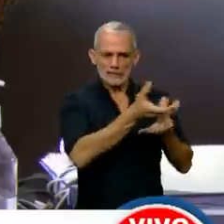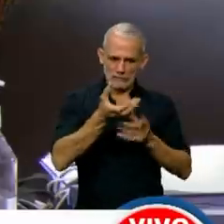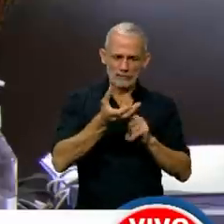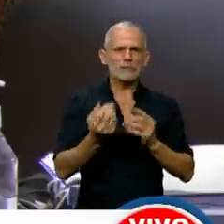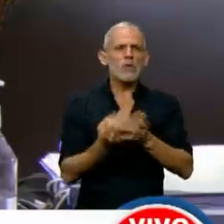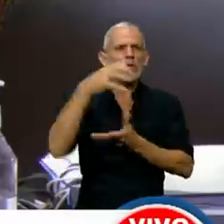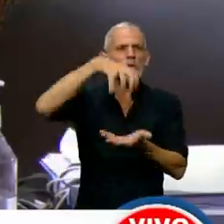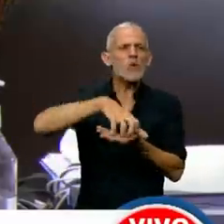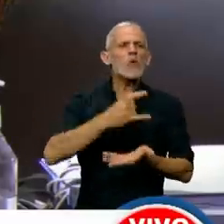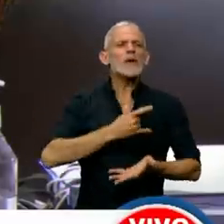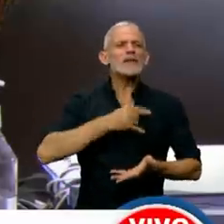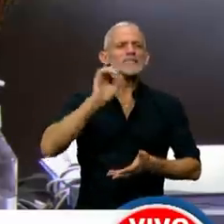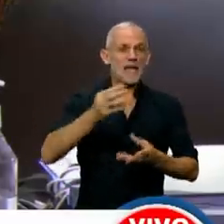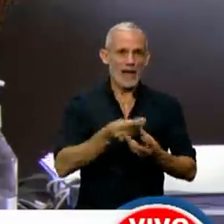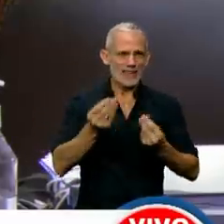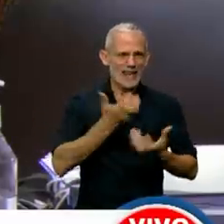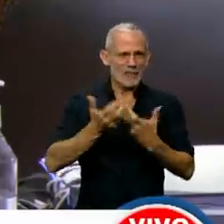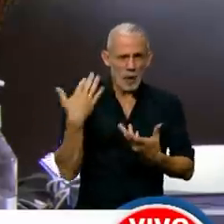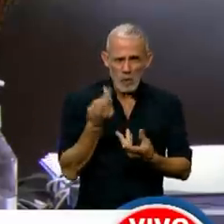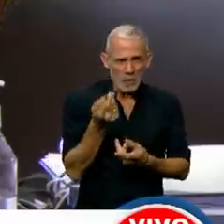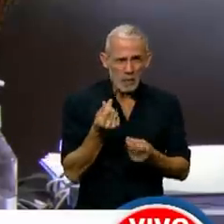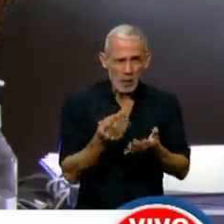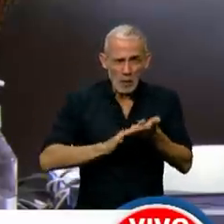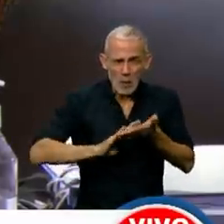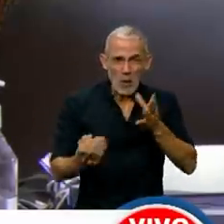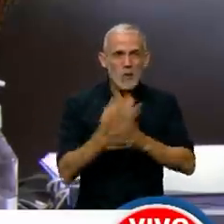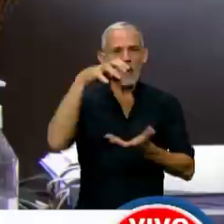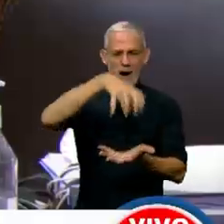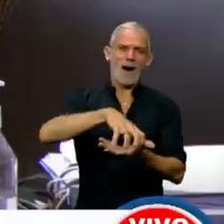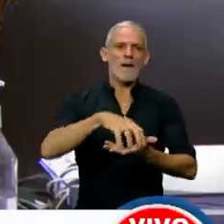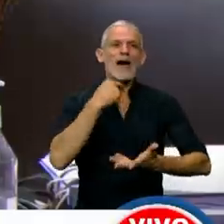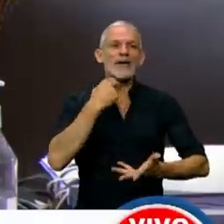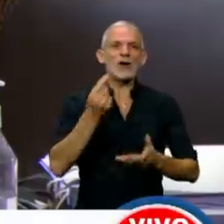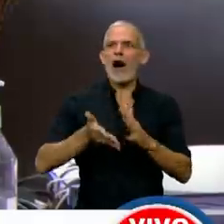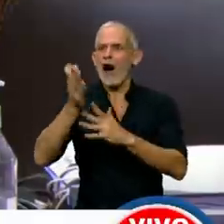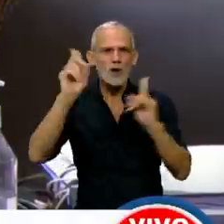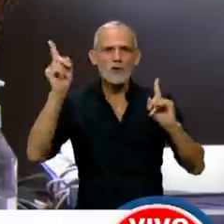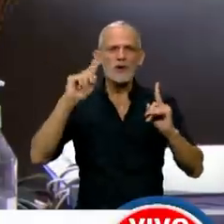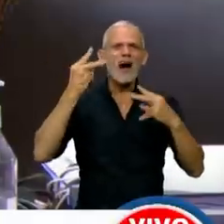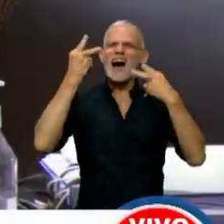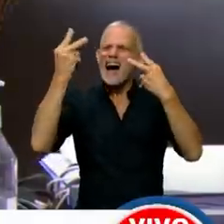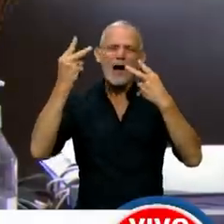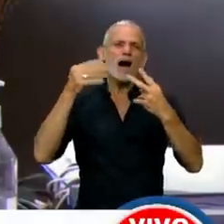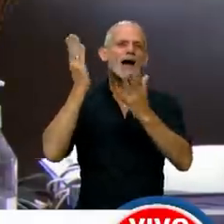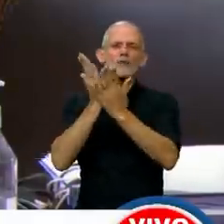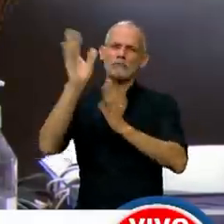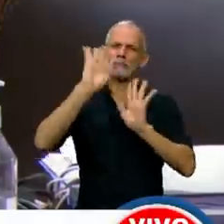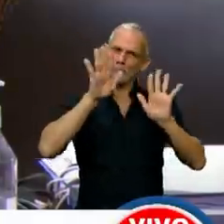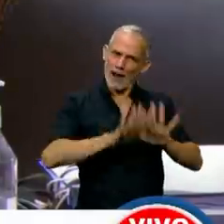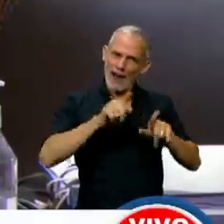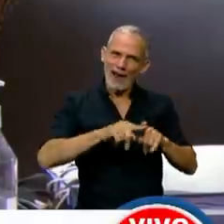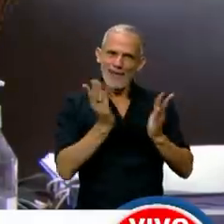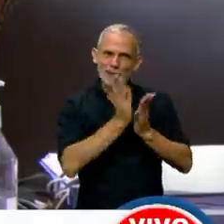universidad de tierra él fue una joven a una universidad que permite que nuestros hijos pueda estudiar a nuestro territorio y no tengan que emigrar también